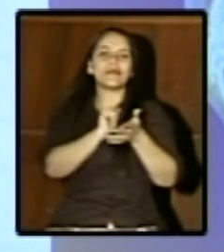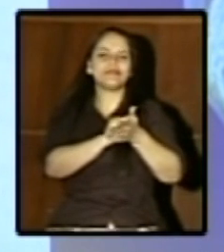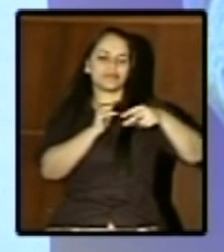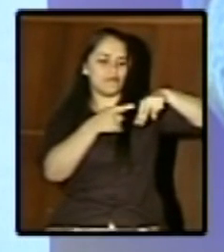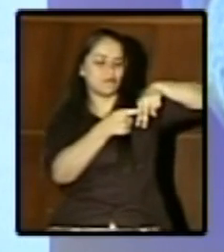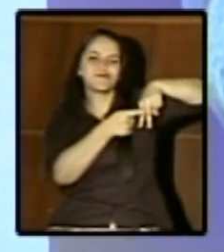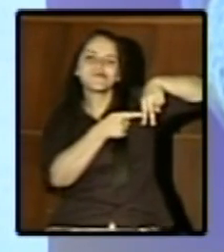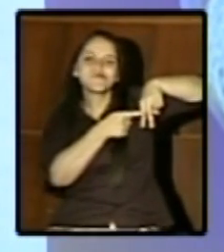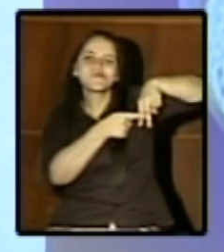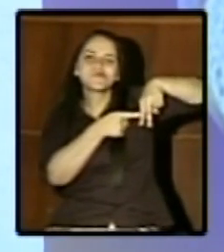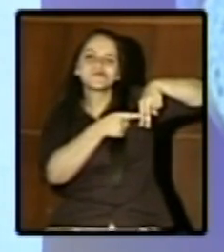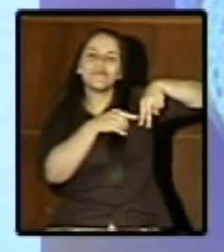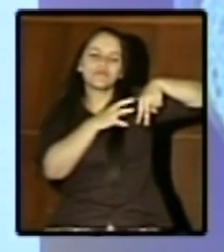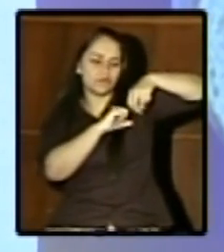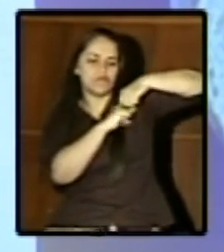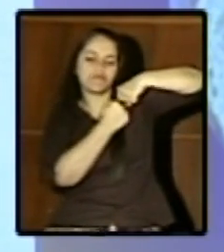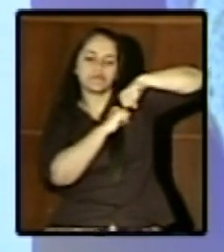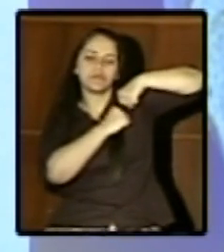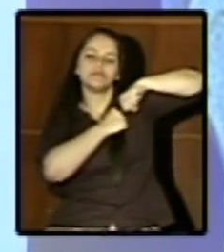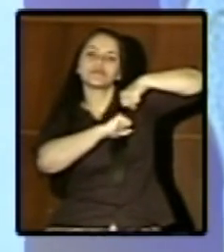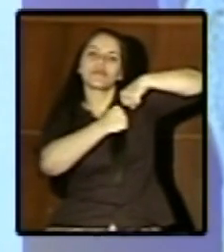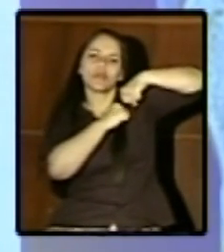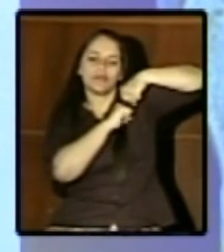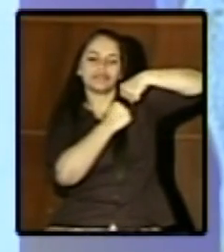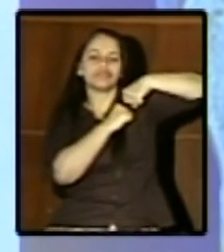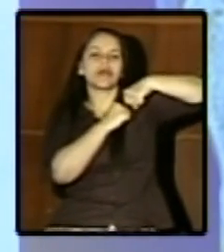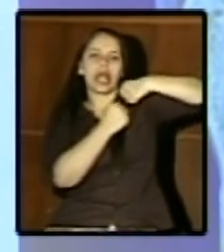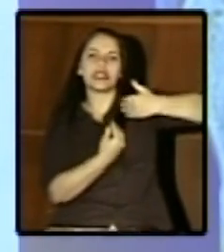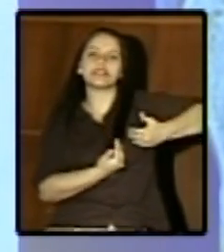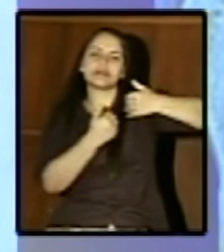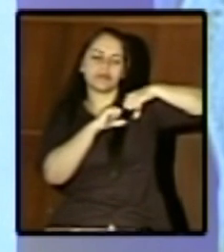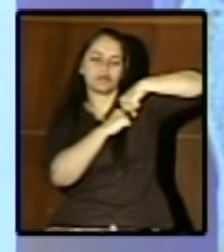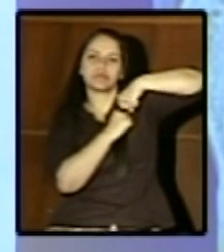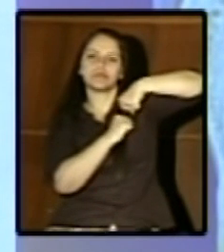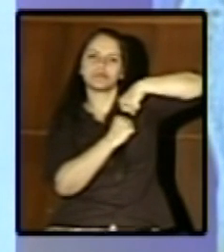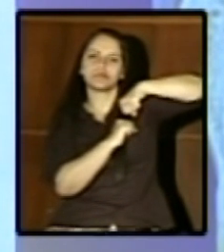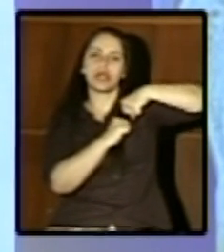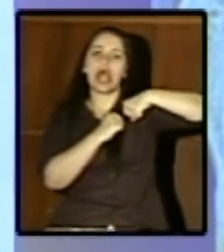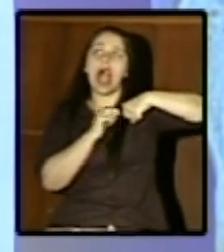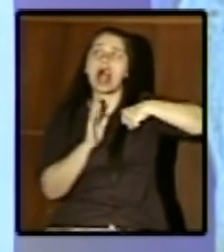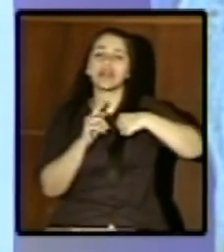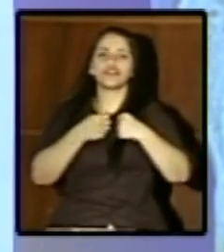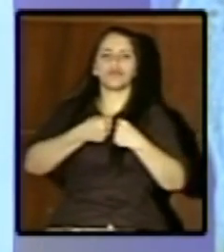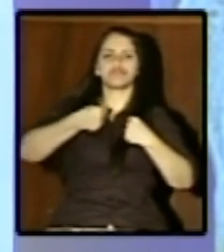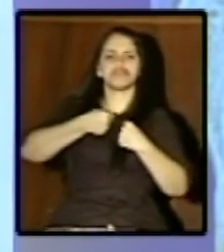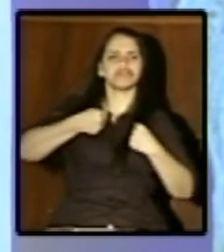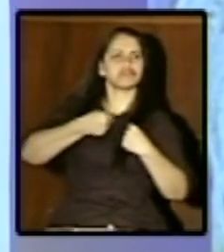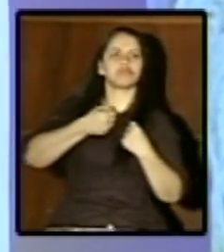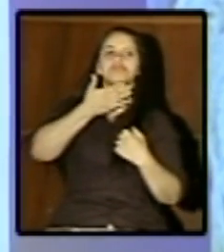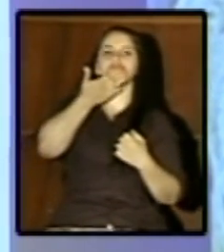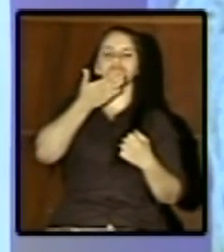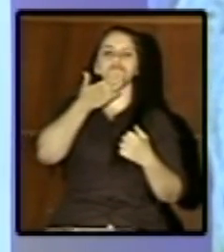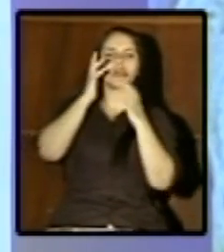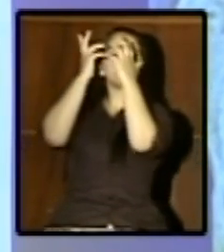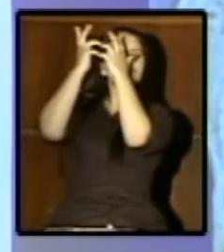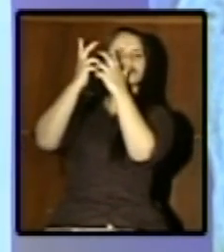ligamentos que están por fuera de lo que se llama la bolsa articular, que son estabilizadores dinámicos. O sea, no necesito de la fuerza muscular